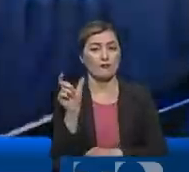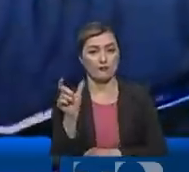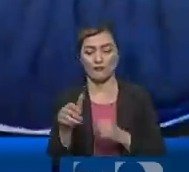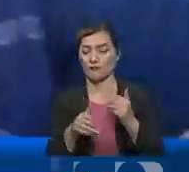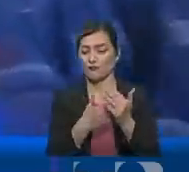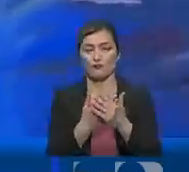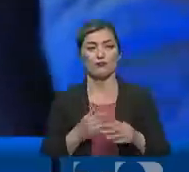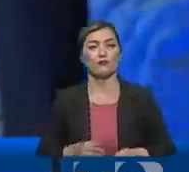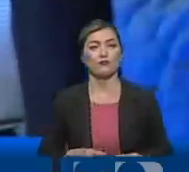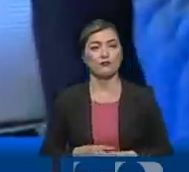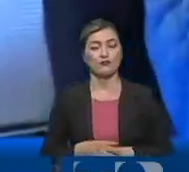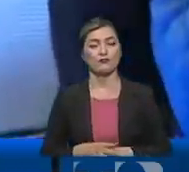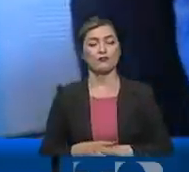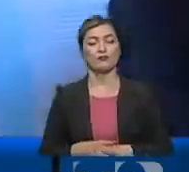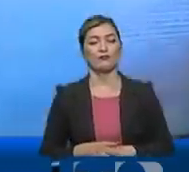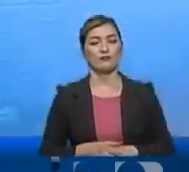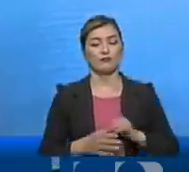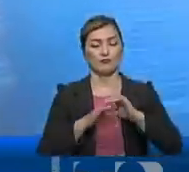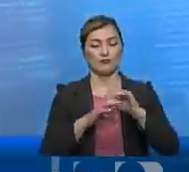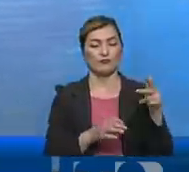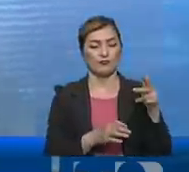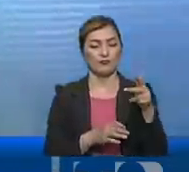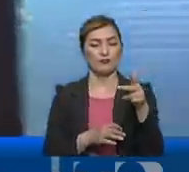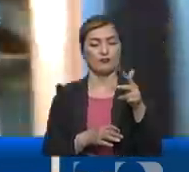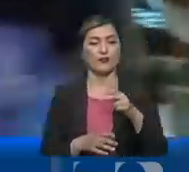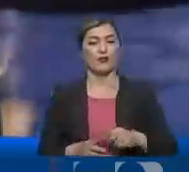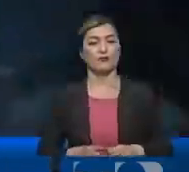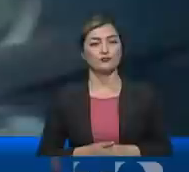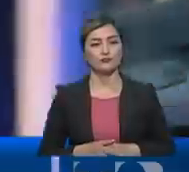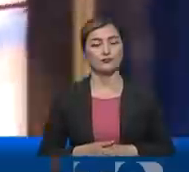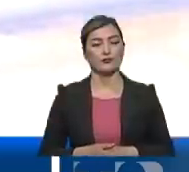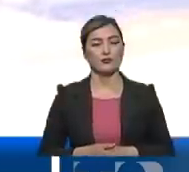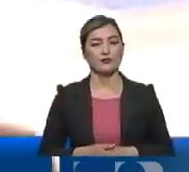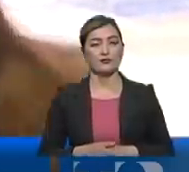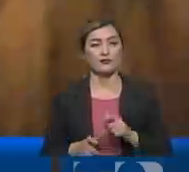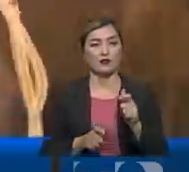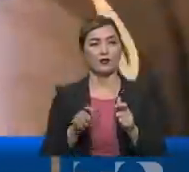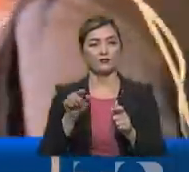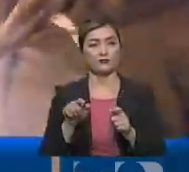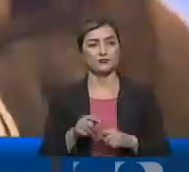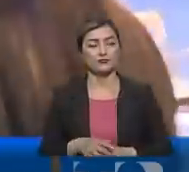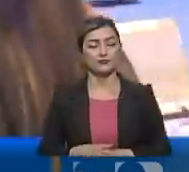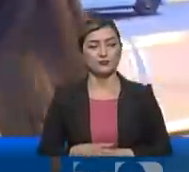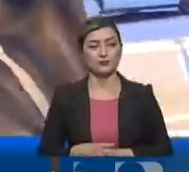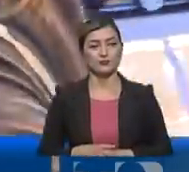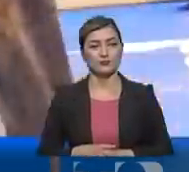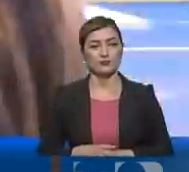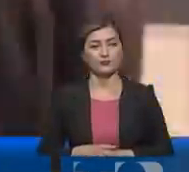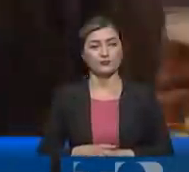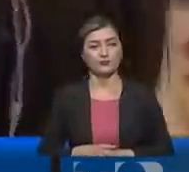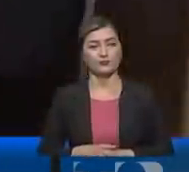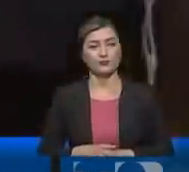Perfecto, muchísimas gracias. Esta unidad está por partir. Sin embargo, vamos a acercarnos a los usuarios que están en este momento en